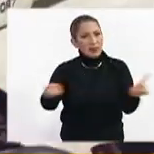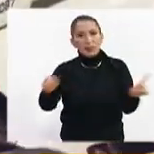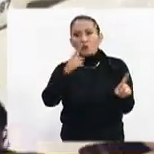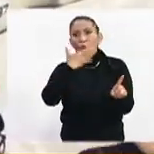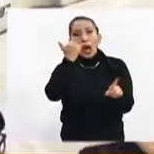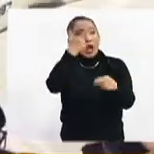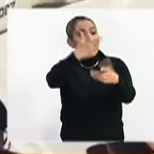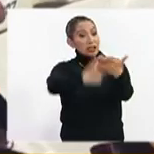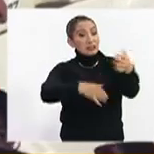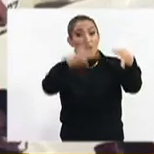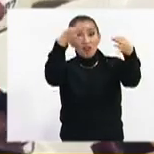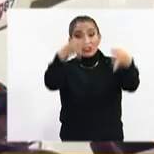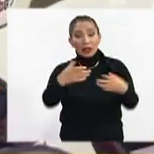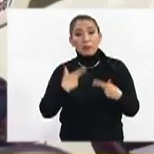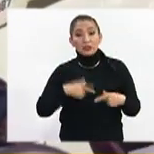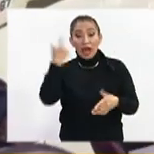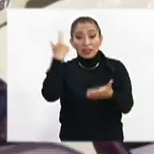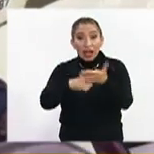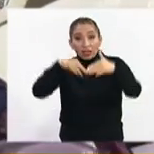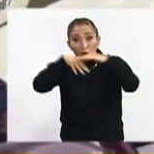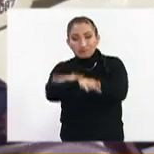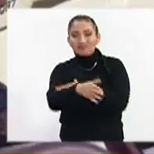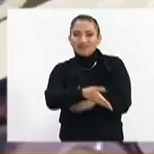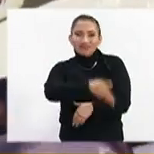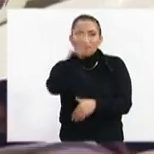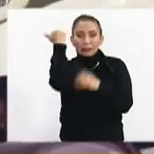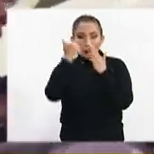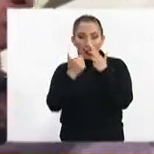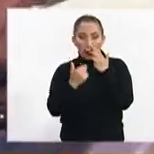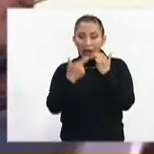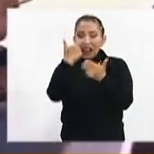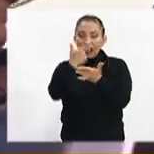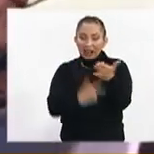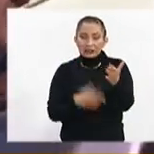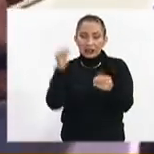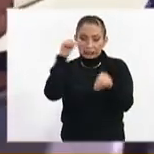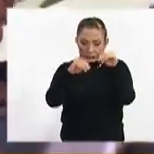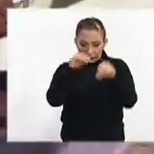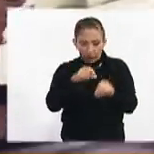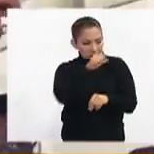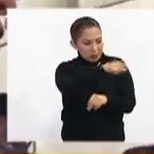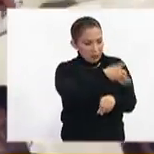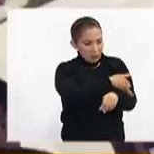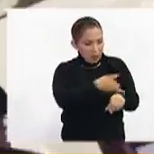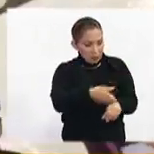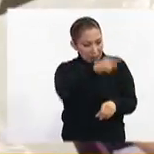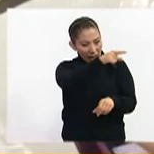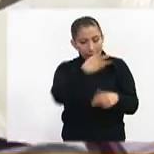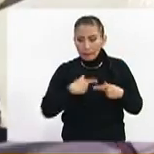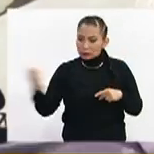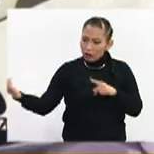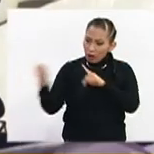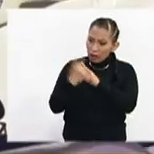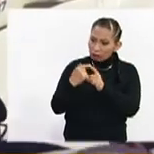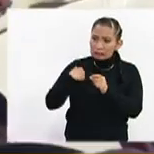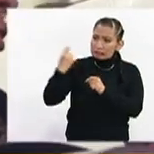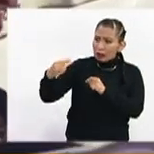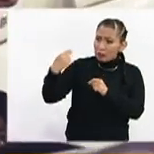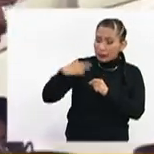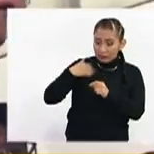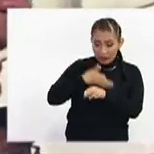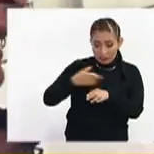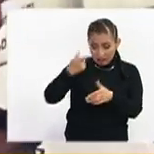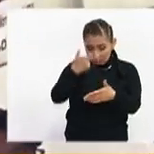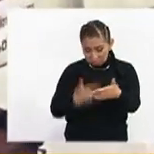hay un listado oficial de las personas que estaban adentro. La lista se está construyendo por las familias, por personas pues que en